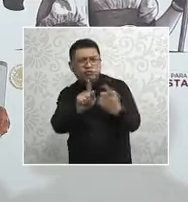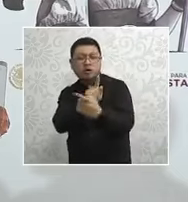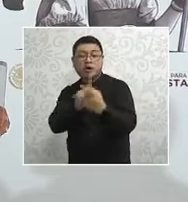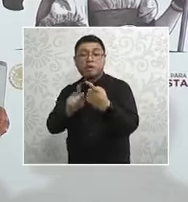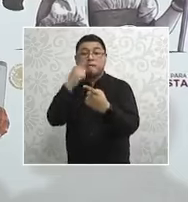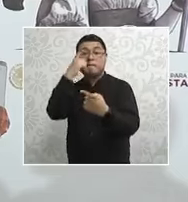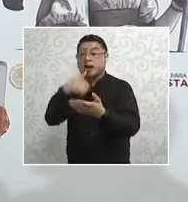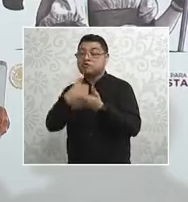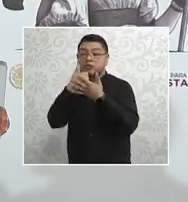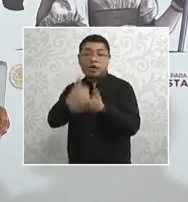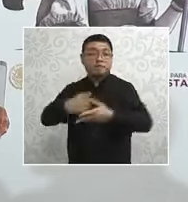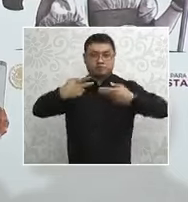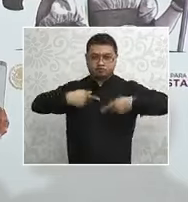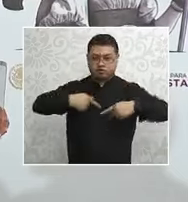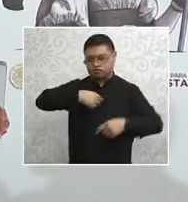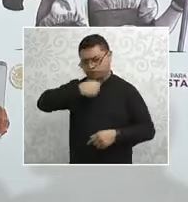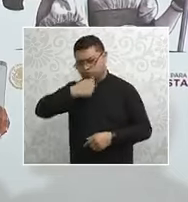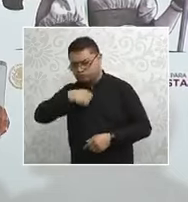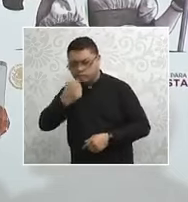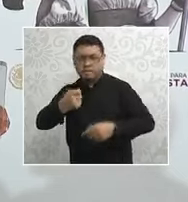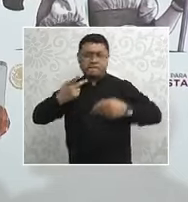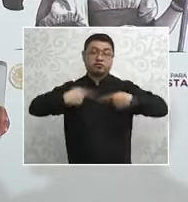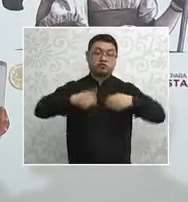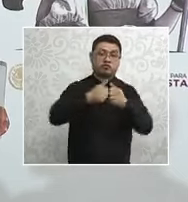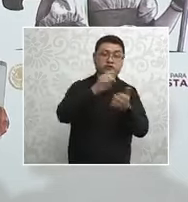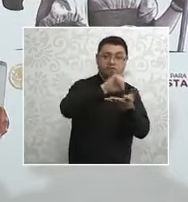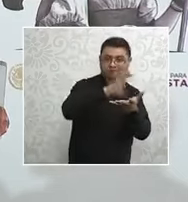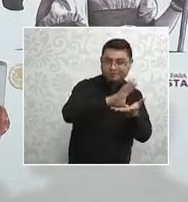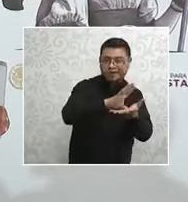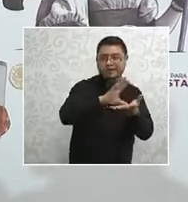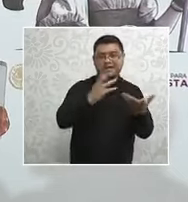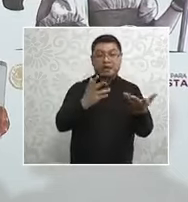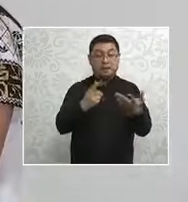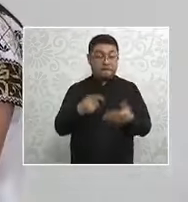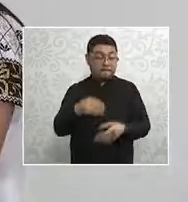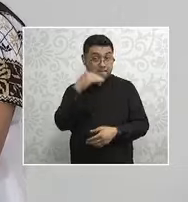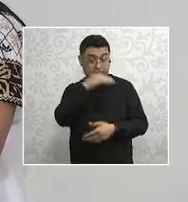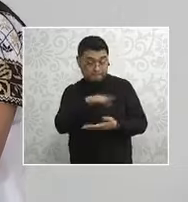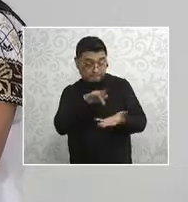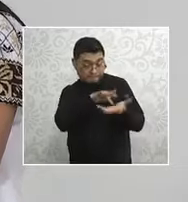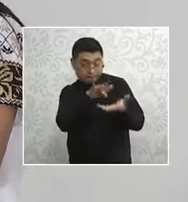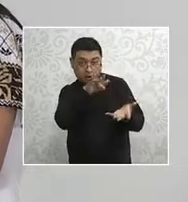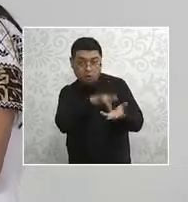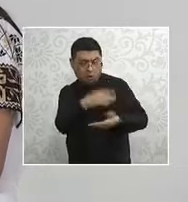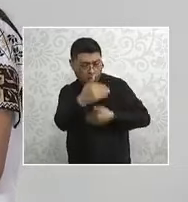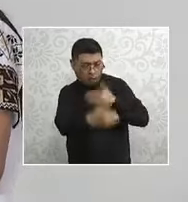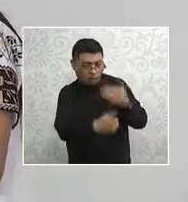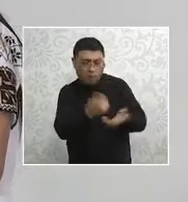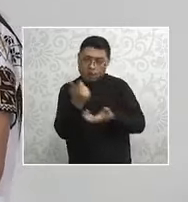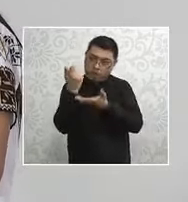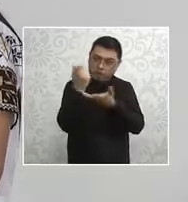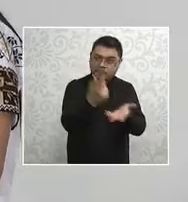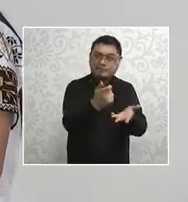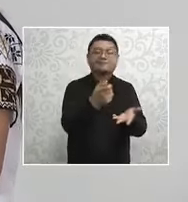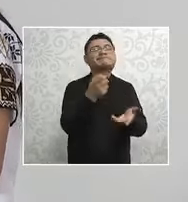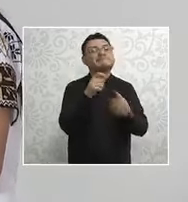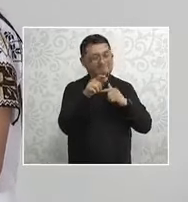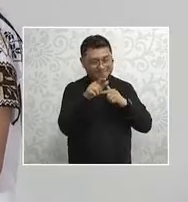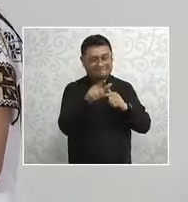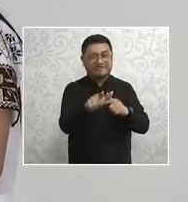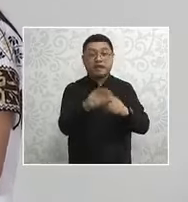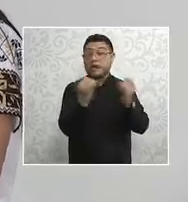con discapacidad como aquí ya se ha dicho las becas que también se van a ampliar también va a seguir el apoyo de